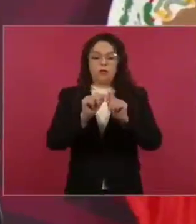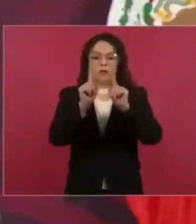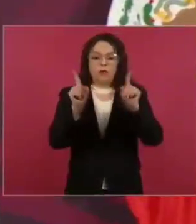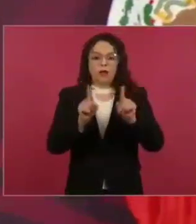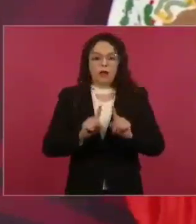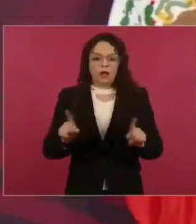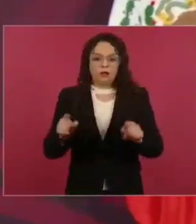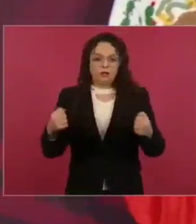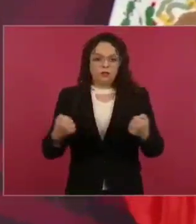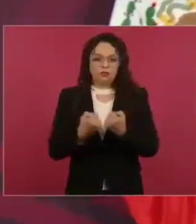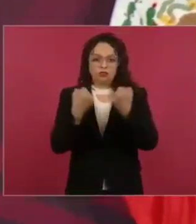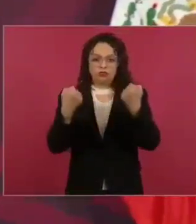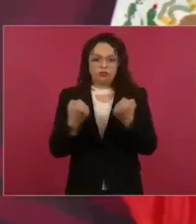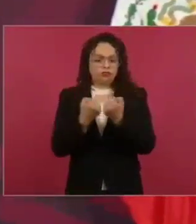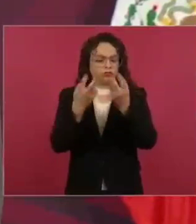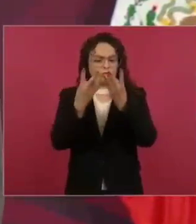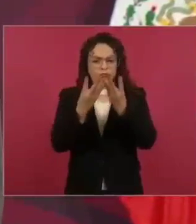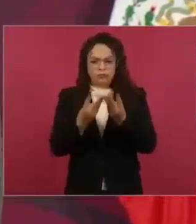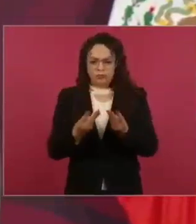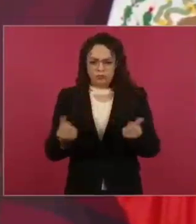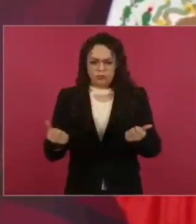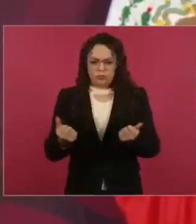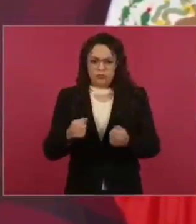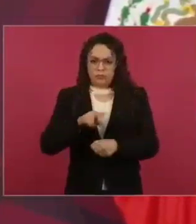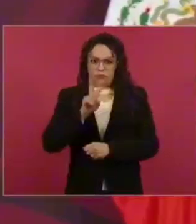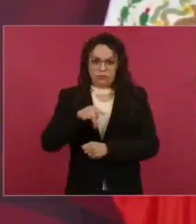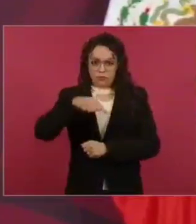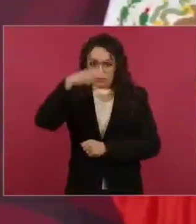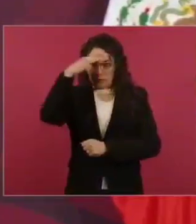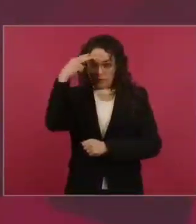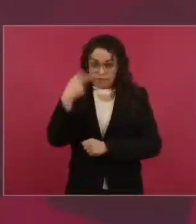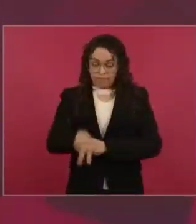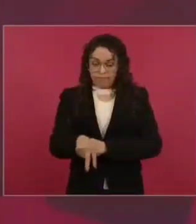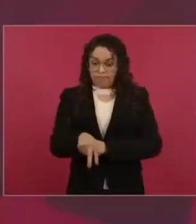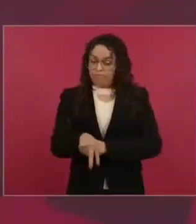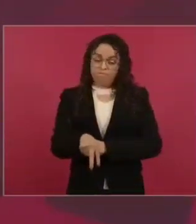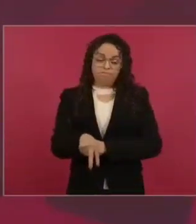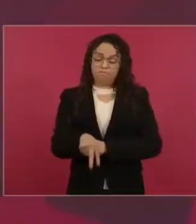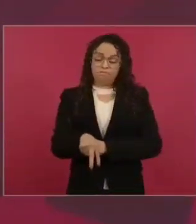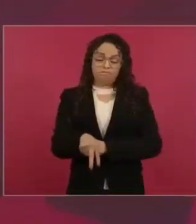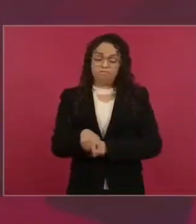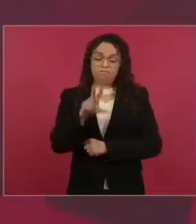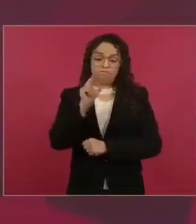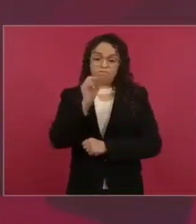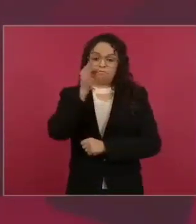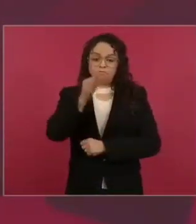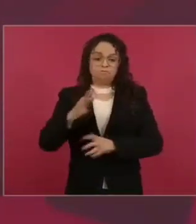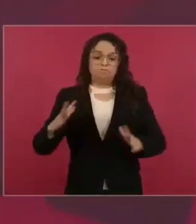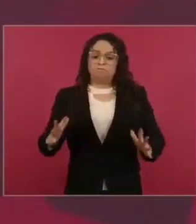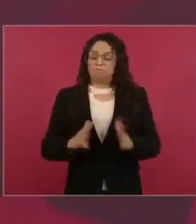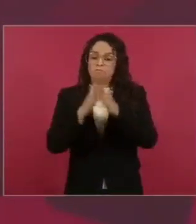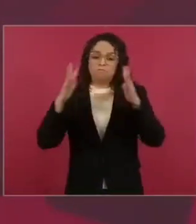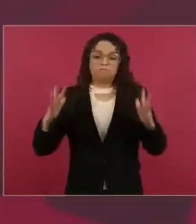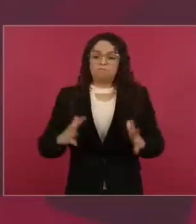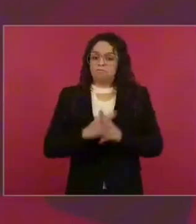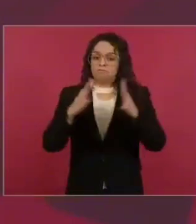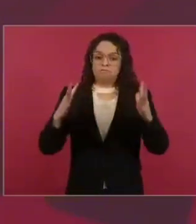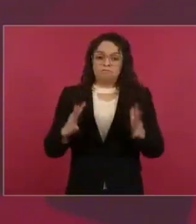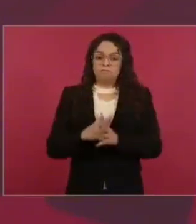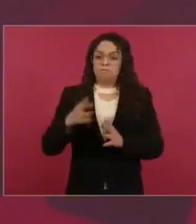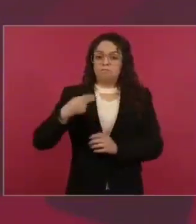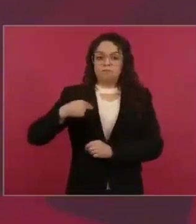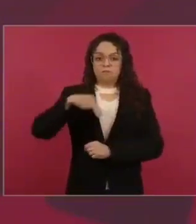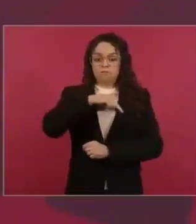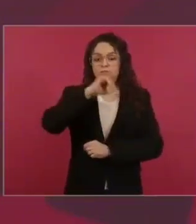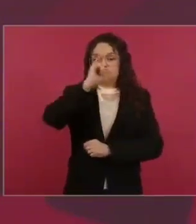falsas corren. No tienes idea, en los grupos de WhatsApp. Toda la gente que conozco en los grupos de WhatsApp, todo contra Obrador,